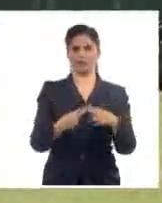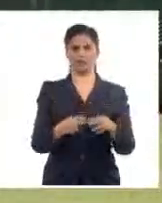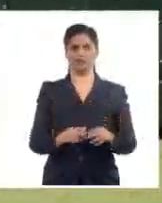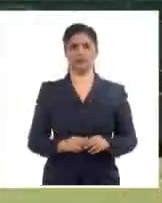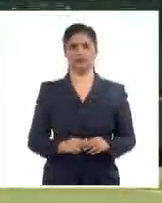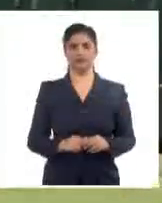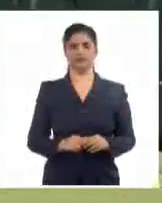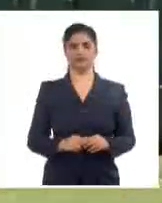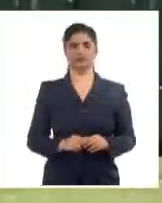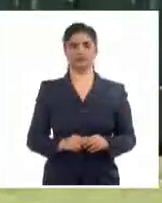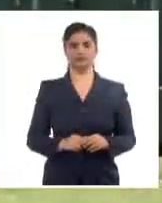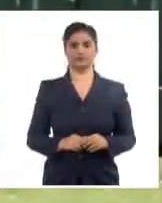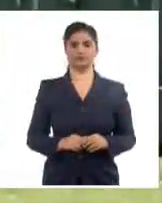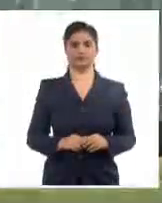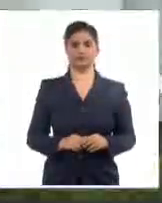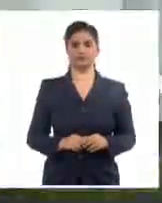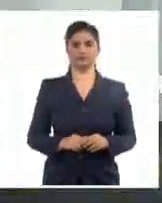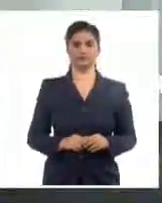medallas.